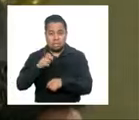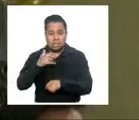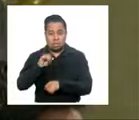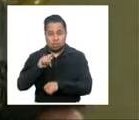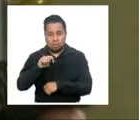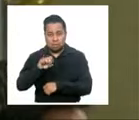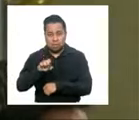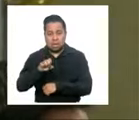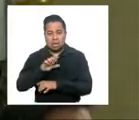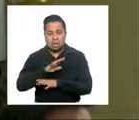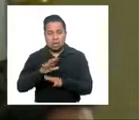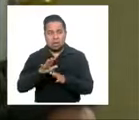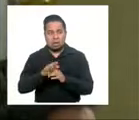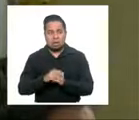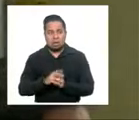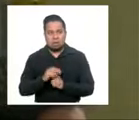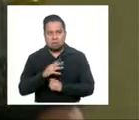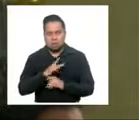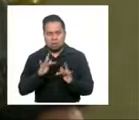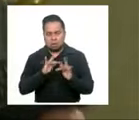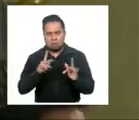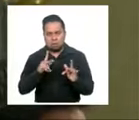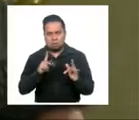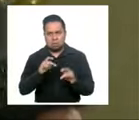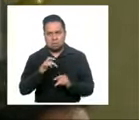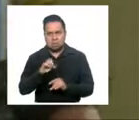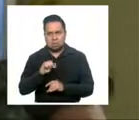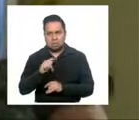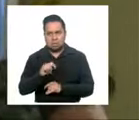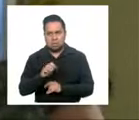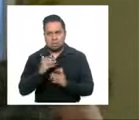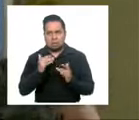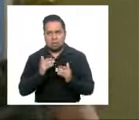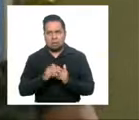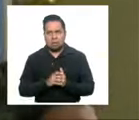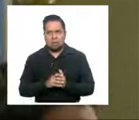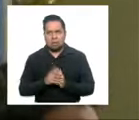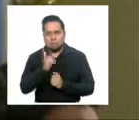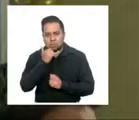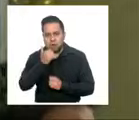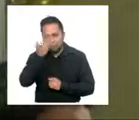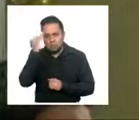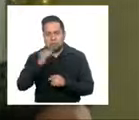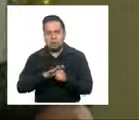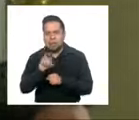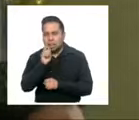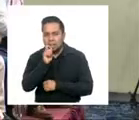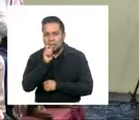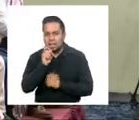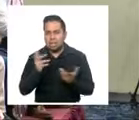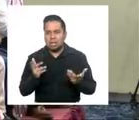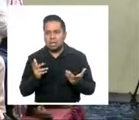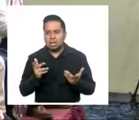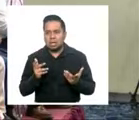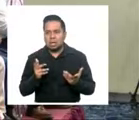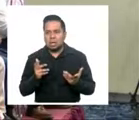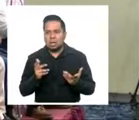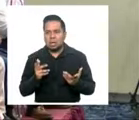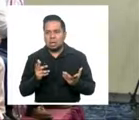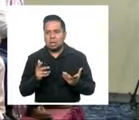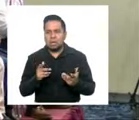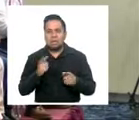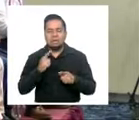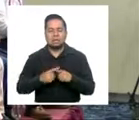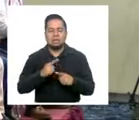esté preparado ya. No, del peyote no. Oaxaca para. Entonces, ¿de cuál? Pero este. Es que no sé si esté preparado. La